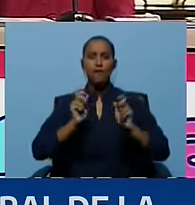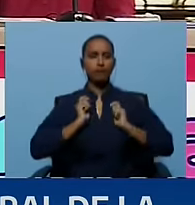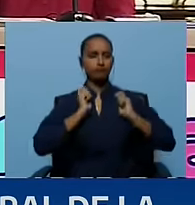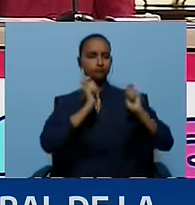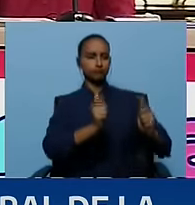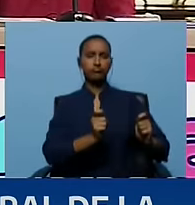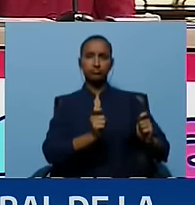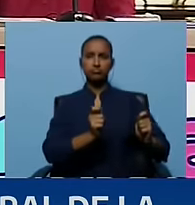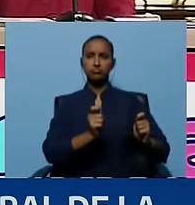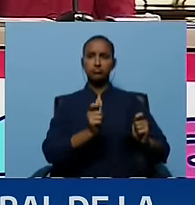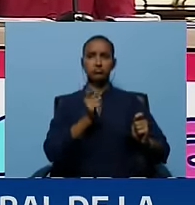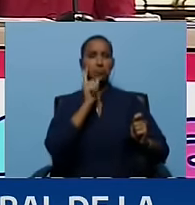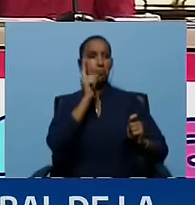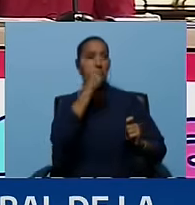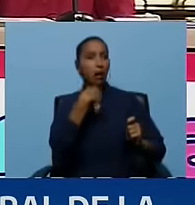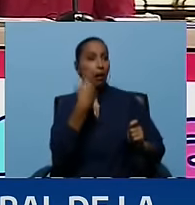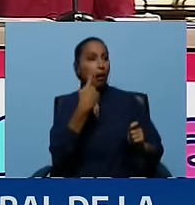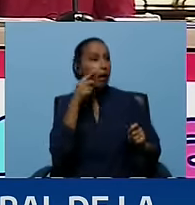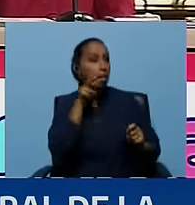¿Por qué pasa eso?